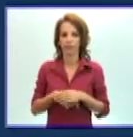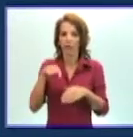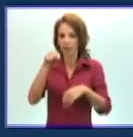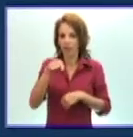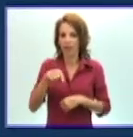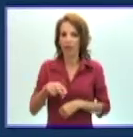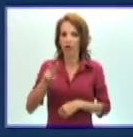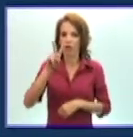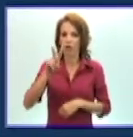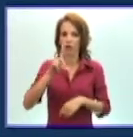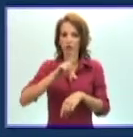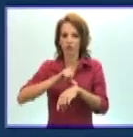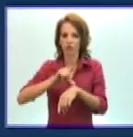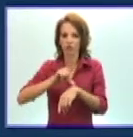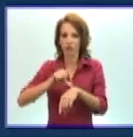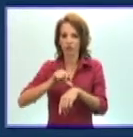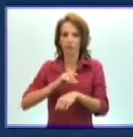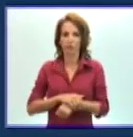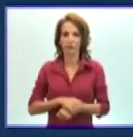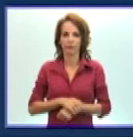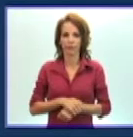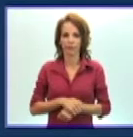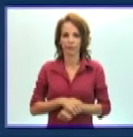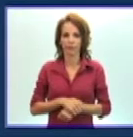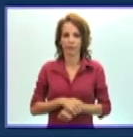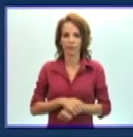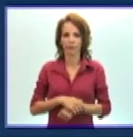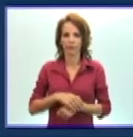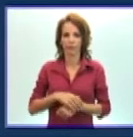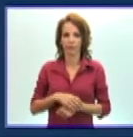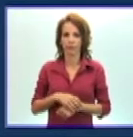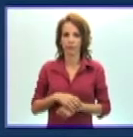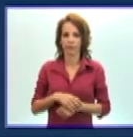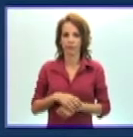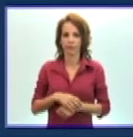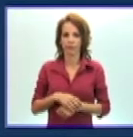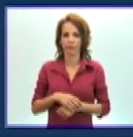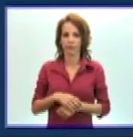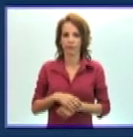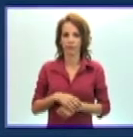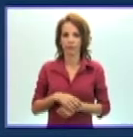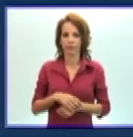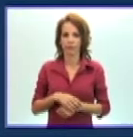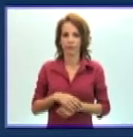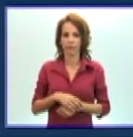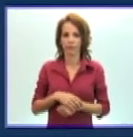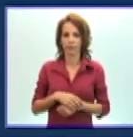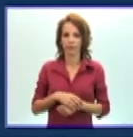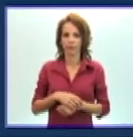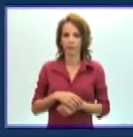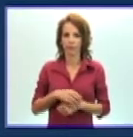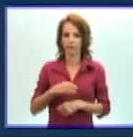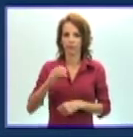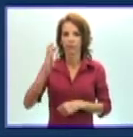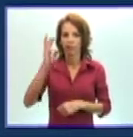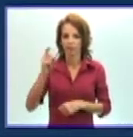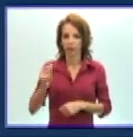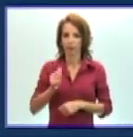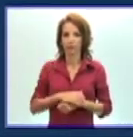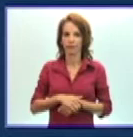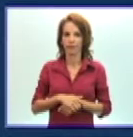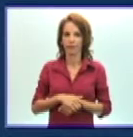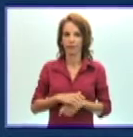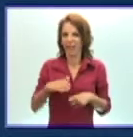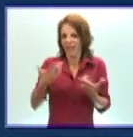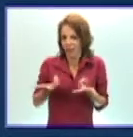Posteriormente, se cuenta la cantidad de divisiones entre el 2 y el 4. Vamos a dar un tiempo breve para que ustedes